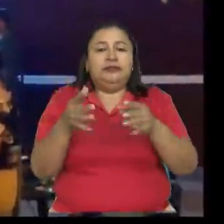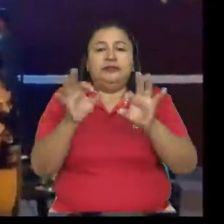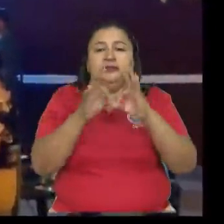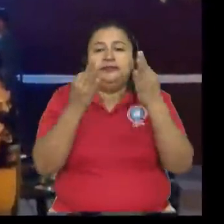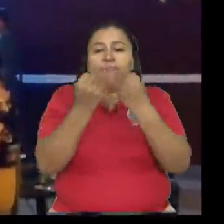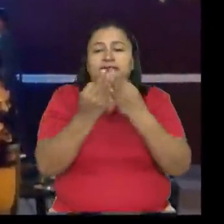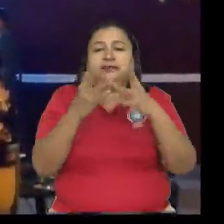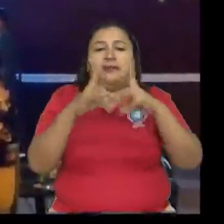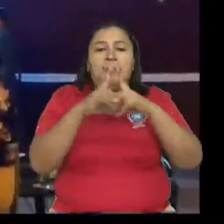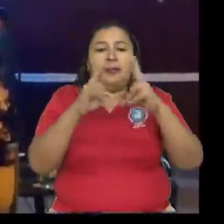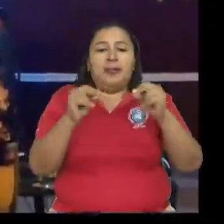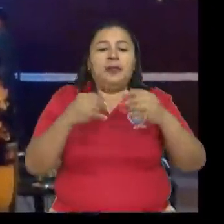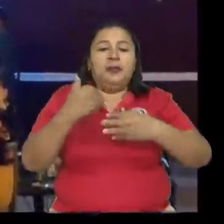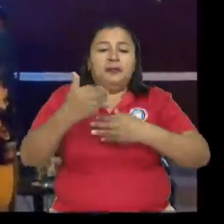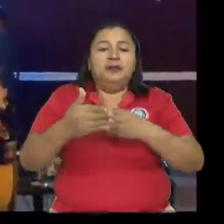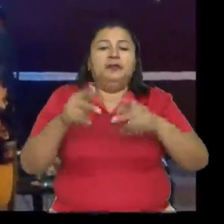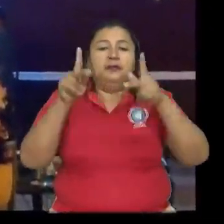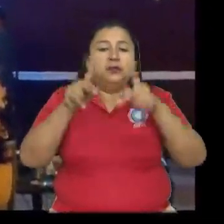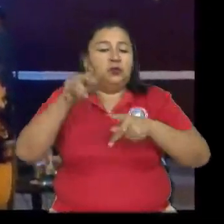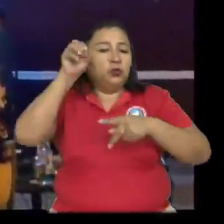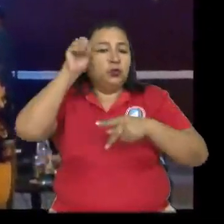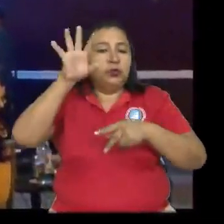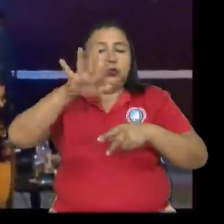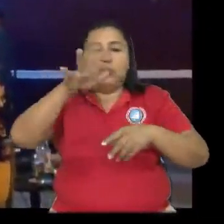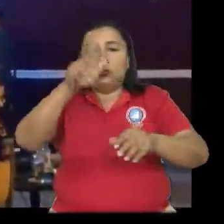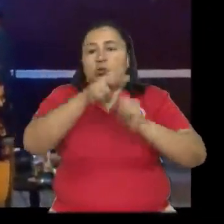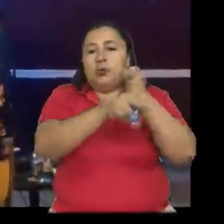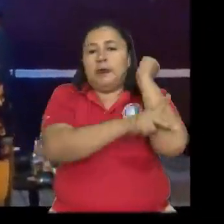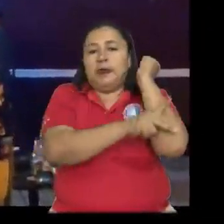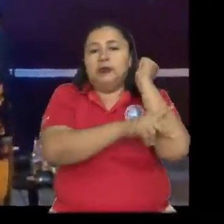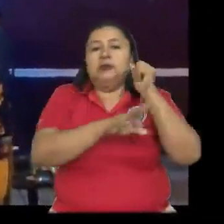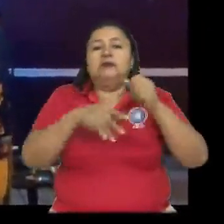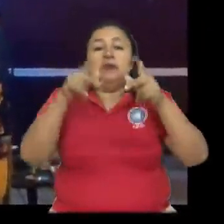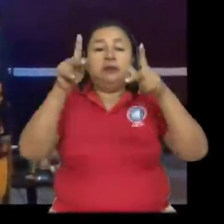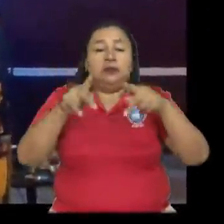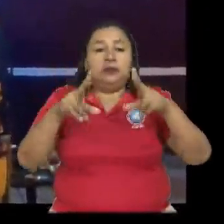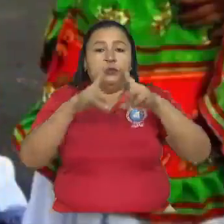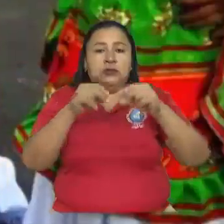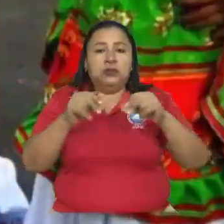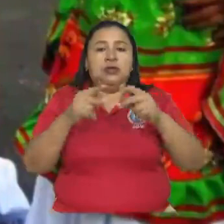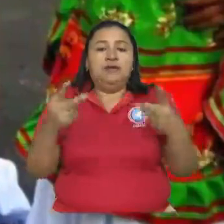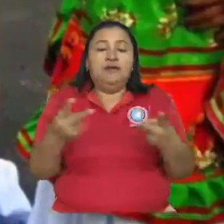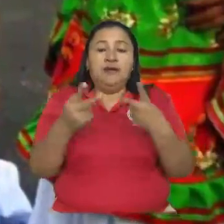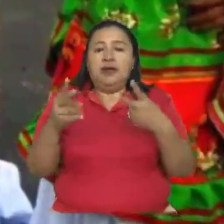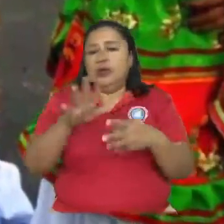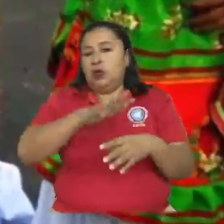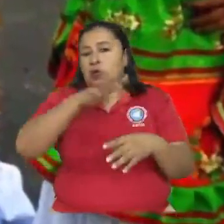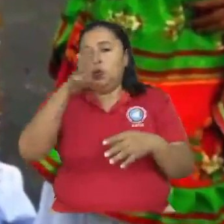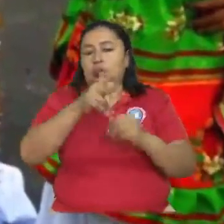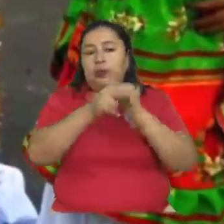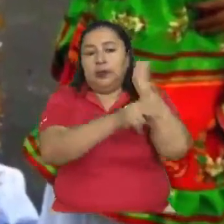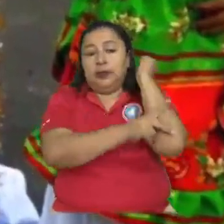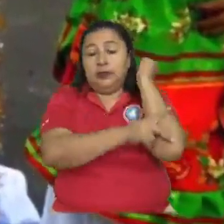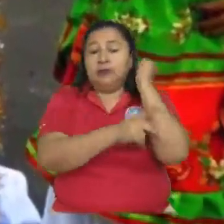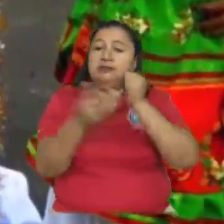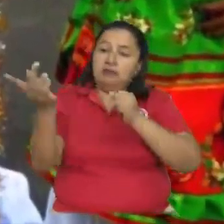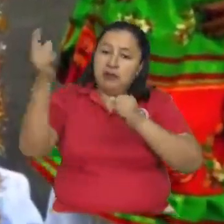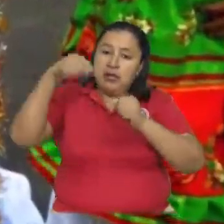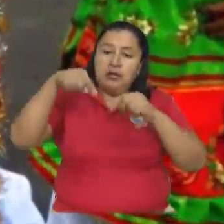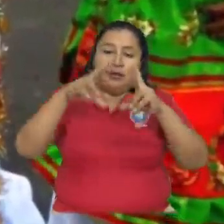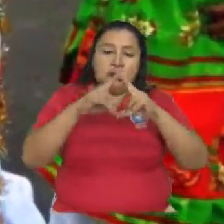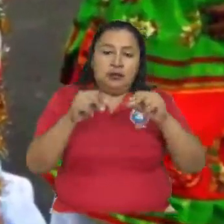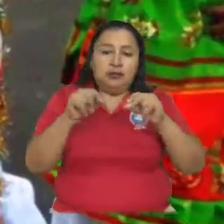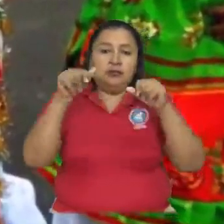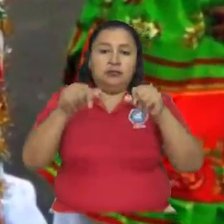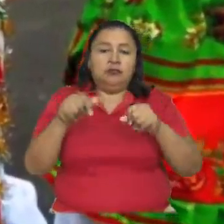familias nicaragüenses, de los turistas de otras nacionalidades, de los nicaragüenses que residen también en el exterior, que para nosotros